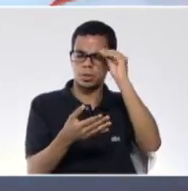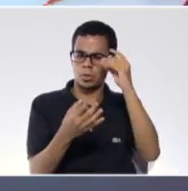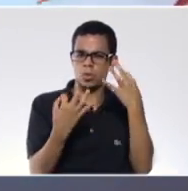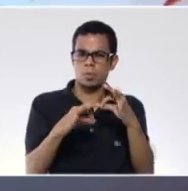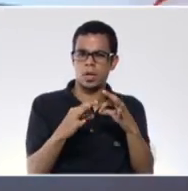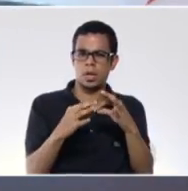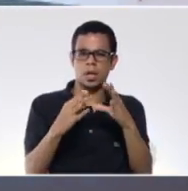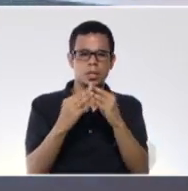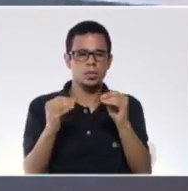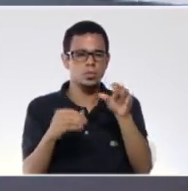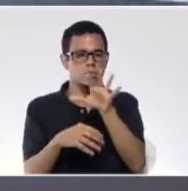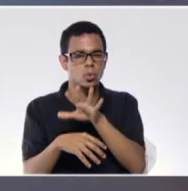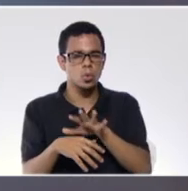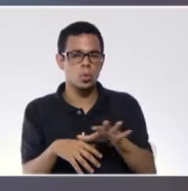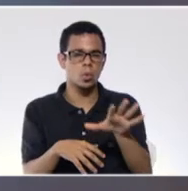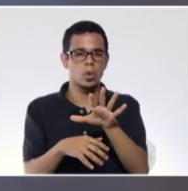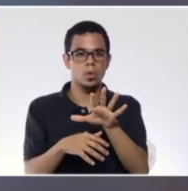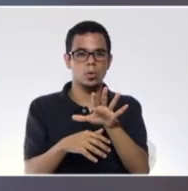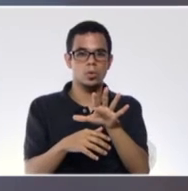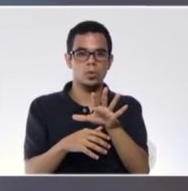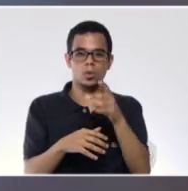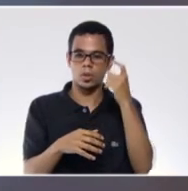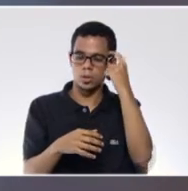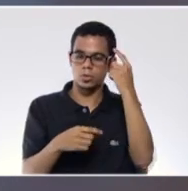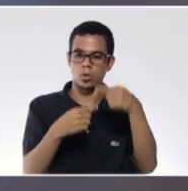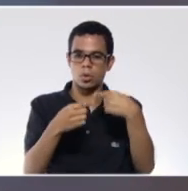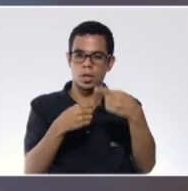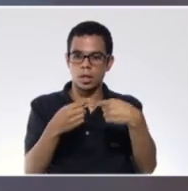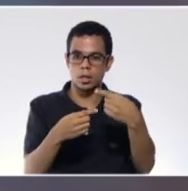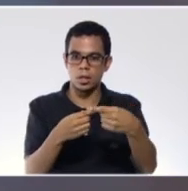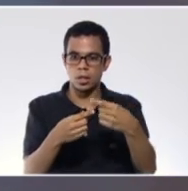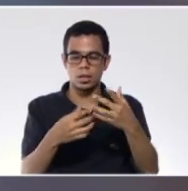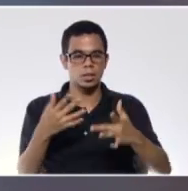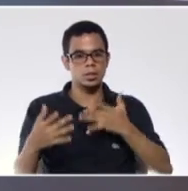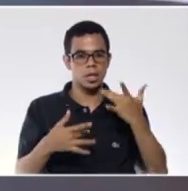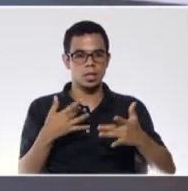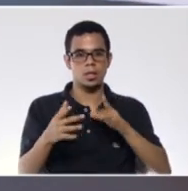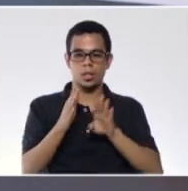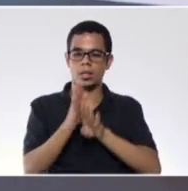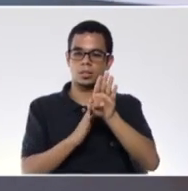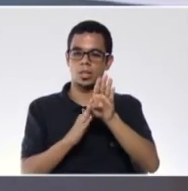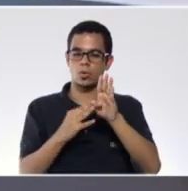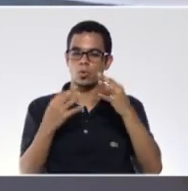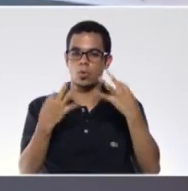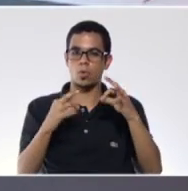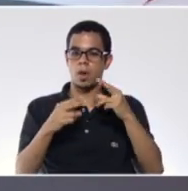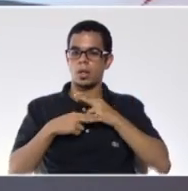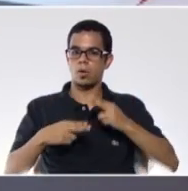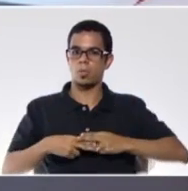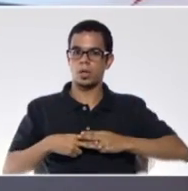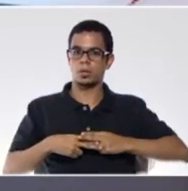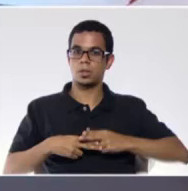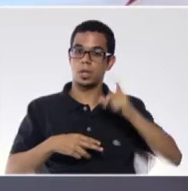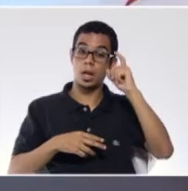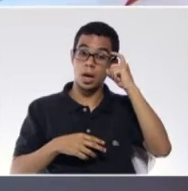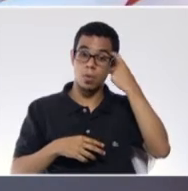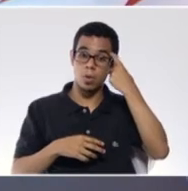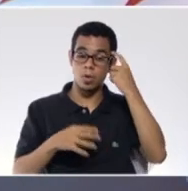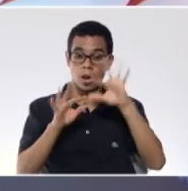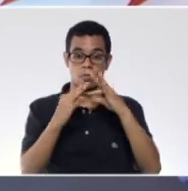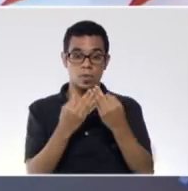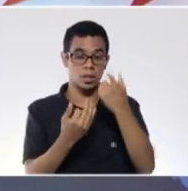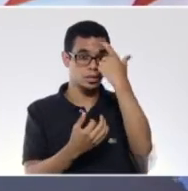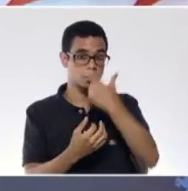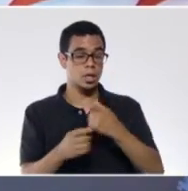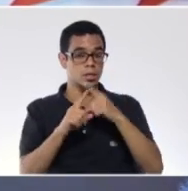darse en los diferentes ámbitos que conforman el desarrollo integral del ser humano. Recordando siempre a la familia que